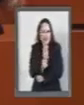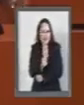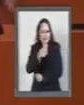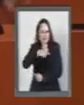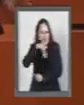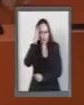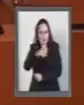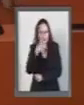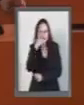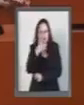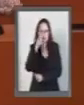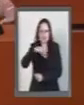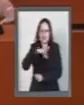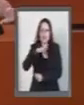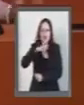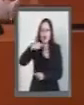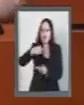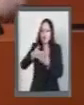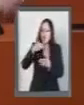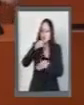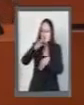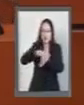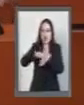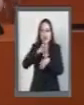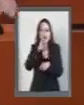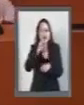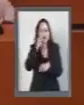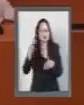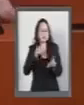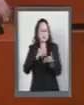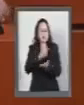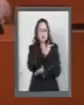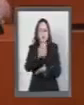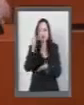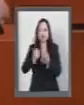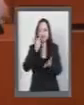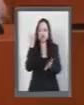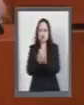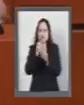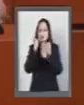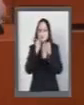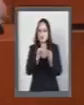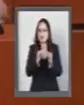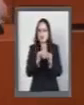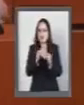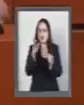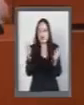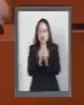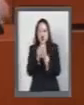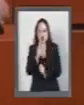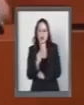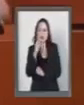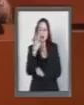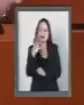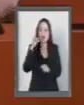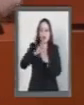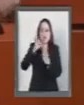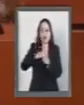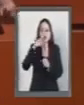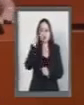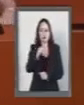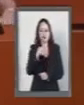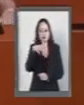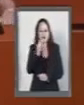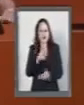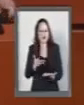y sin previo aviso y sin consenso, sorpresivamente se aprobó por noventa y cinco votos. Pero está